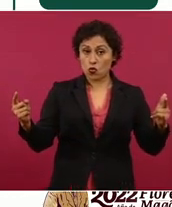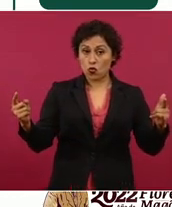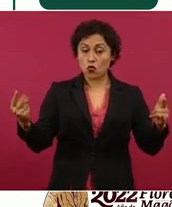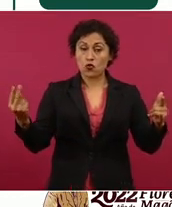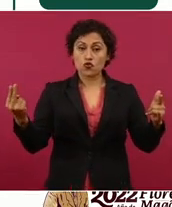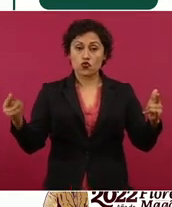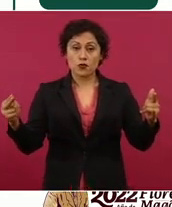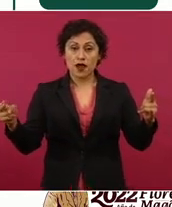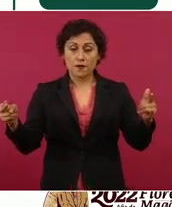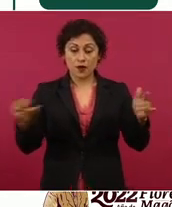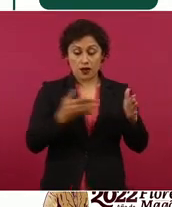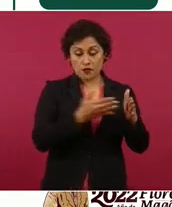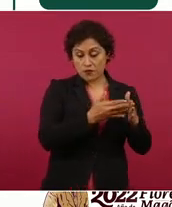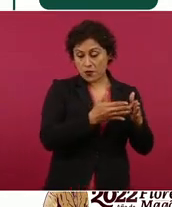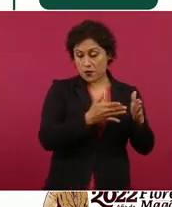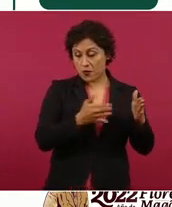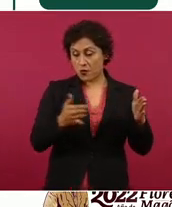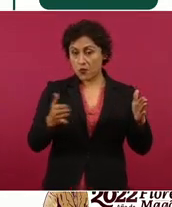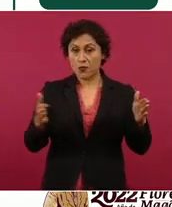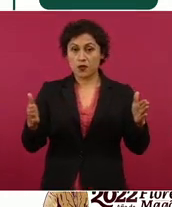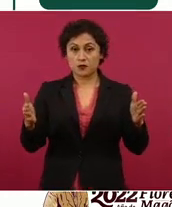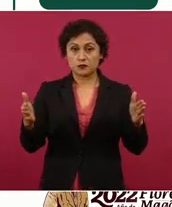a noviembre,